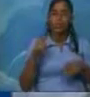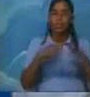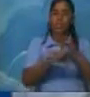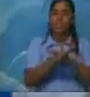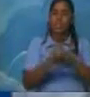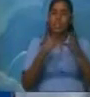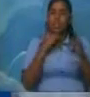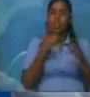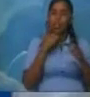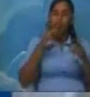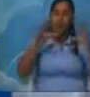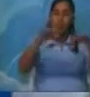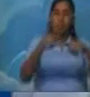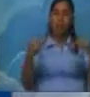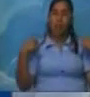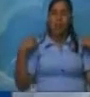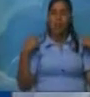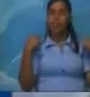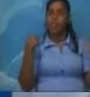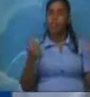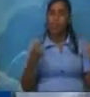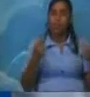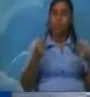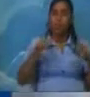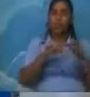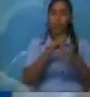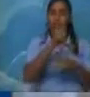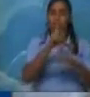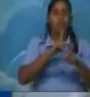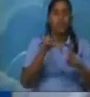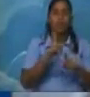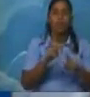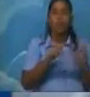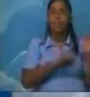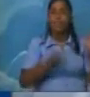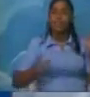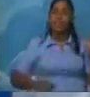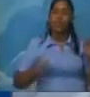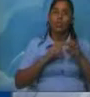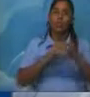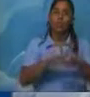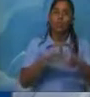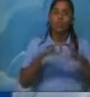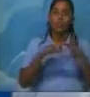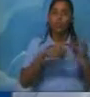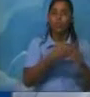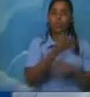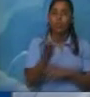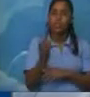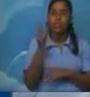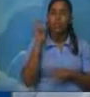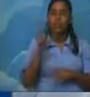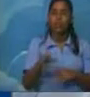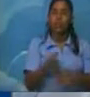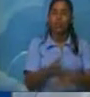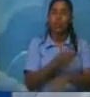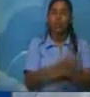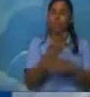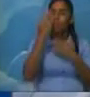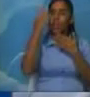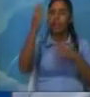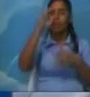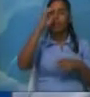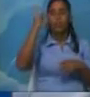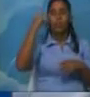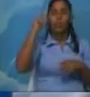a un sastre a a a coser vestidos nuevos el señor los llevó y ellos quizás nunca le agradecieron a